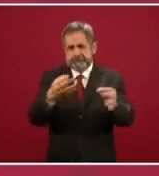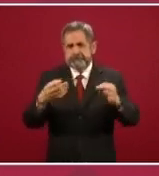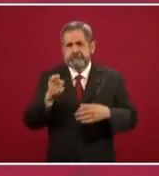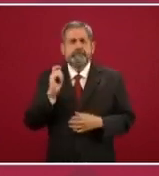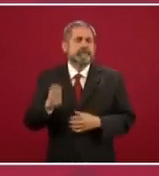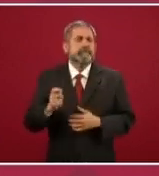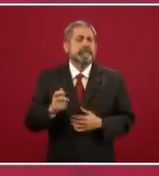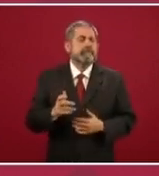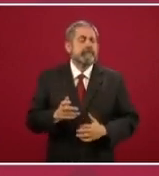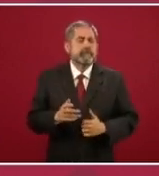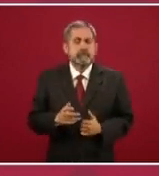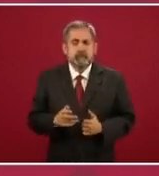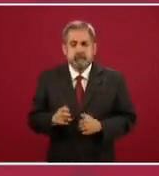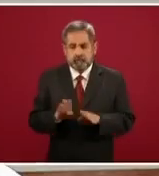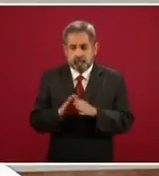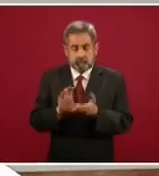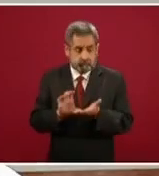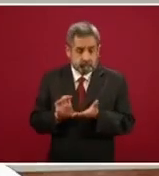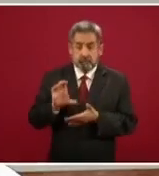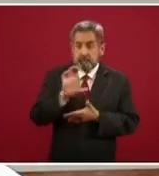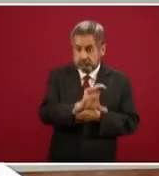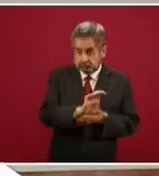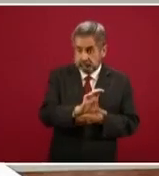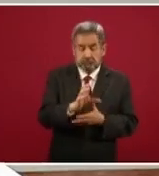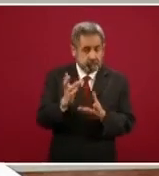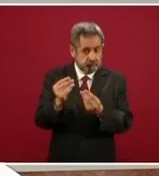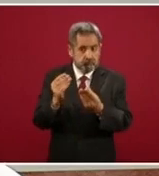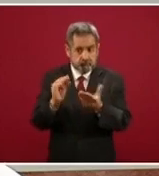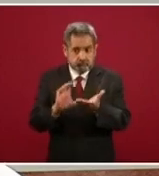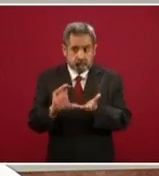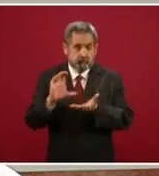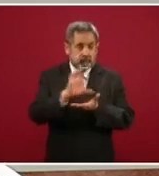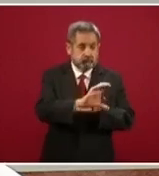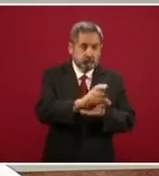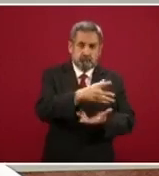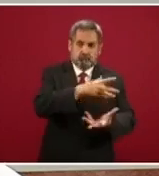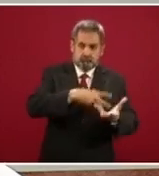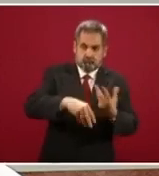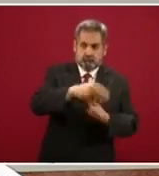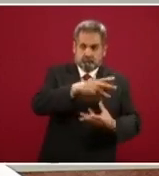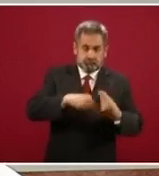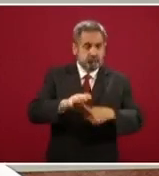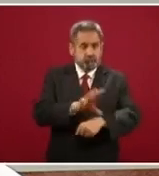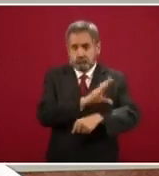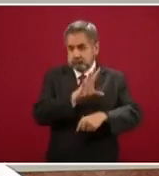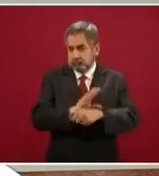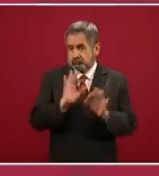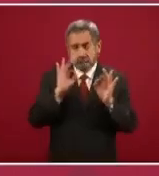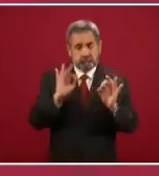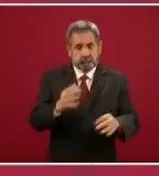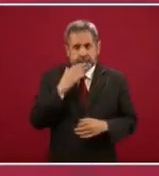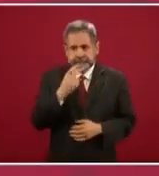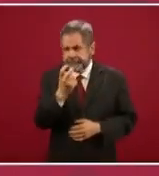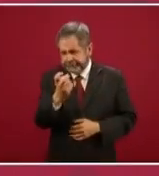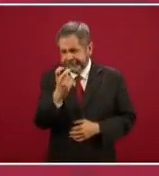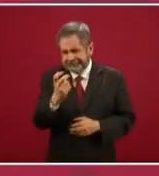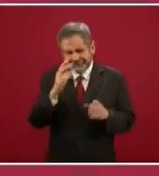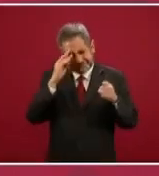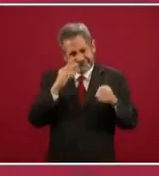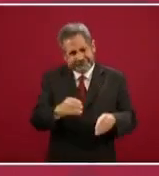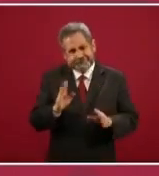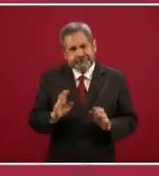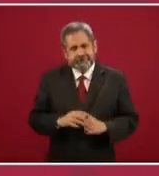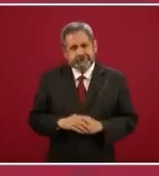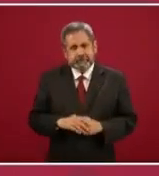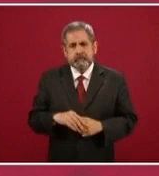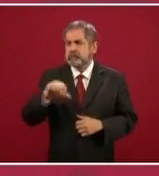significar una inversión importante para el sector energético. Entonces, estamos en eso.